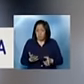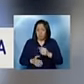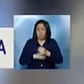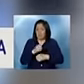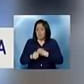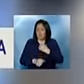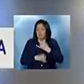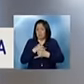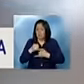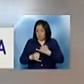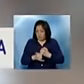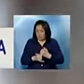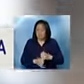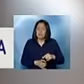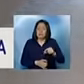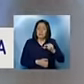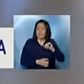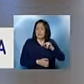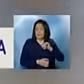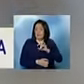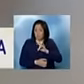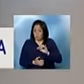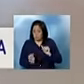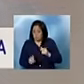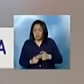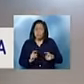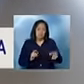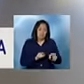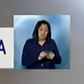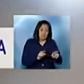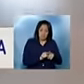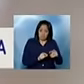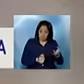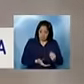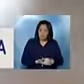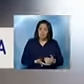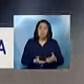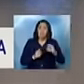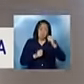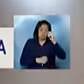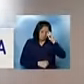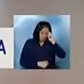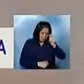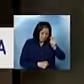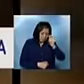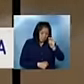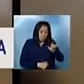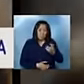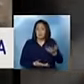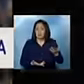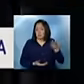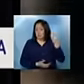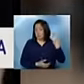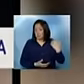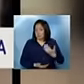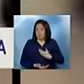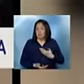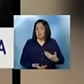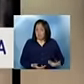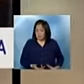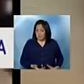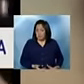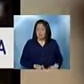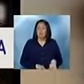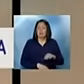Año Internacional de la Quinoa, que fue precisamente ese año, y que además recibió un reconocimiento del entonces